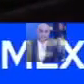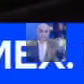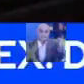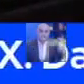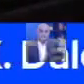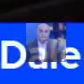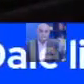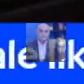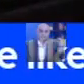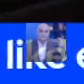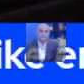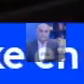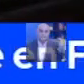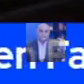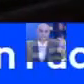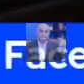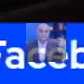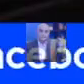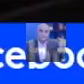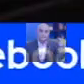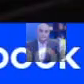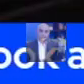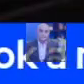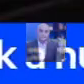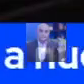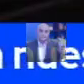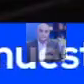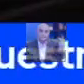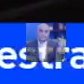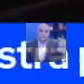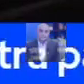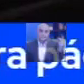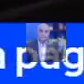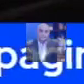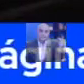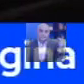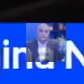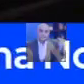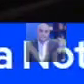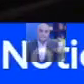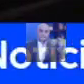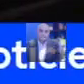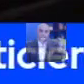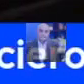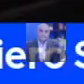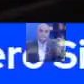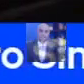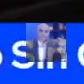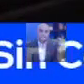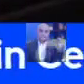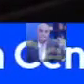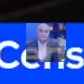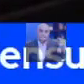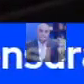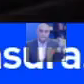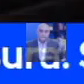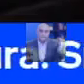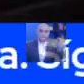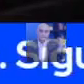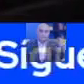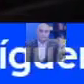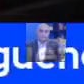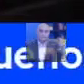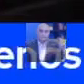Por tanto, yo creo que va a ser, en esto, yo la verdad no sé qué vaya a hacer Joe Biden, te soy muy franco.